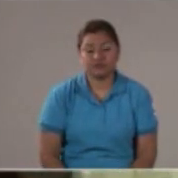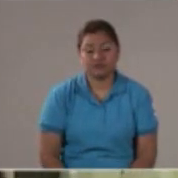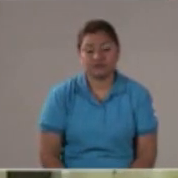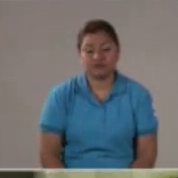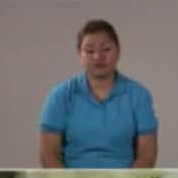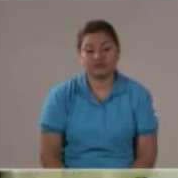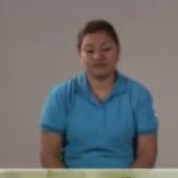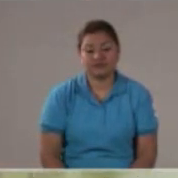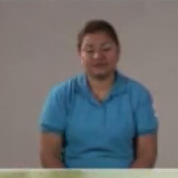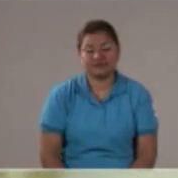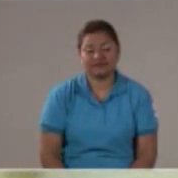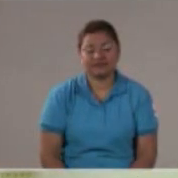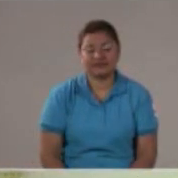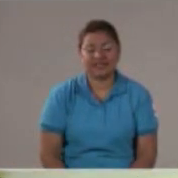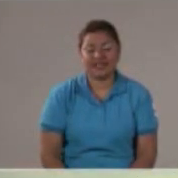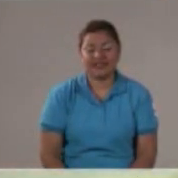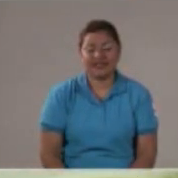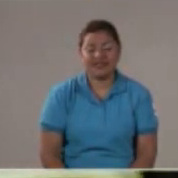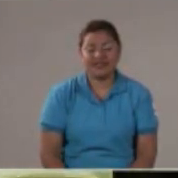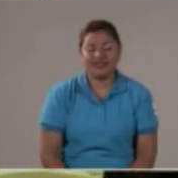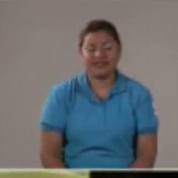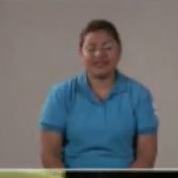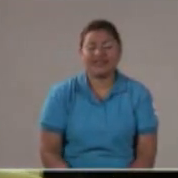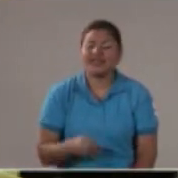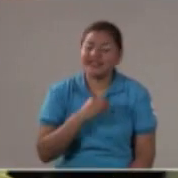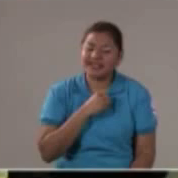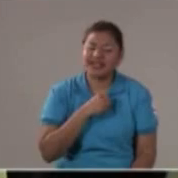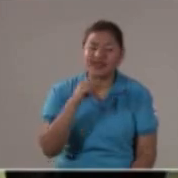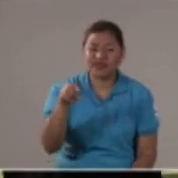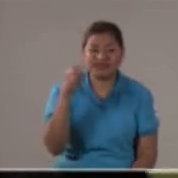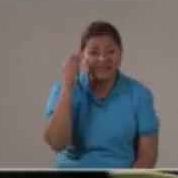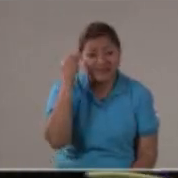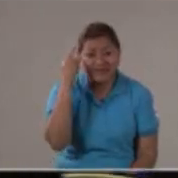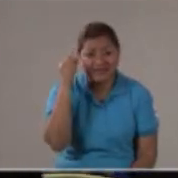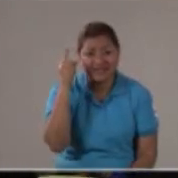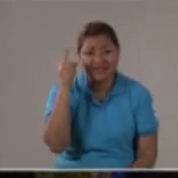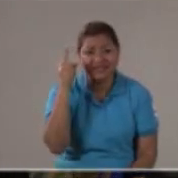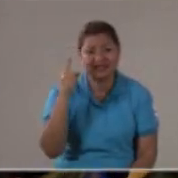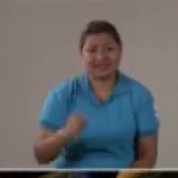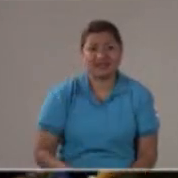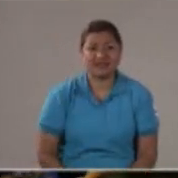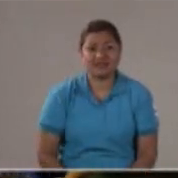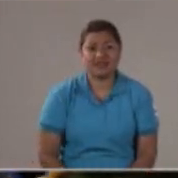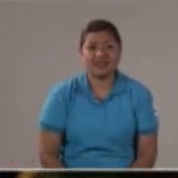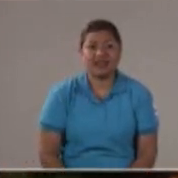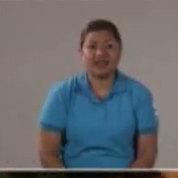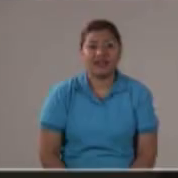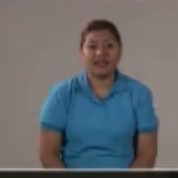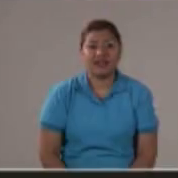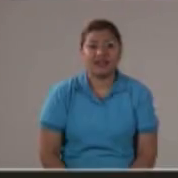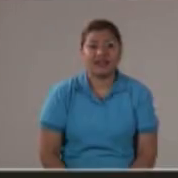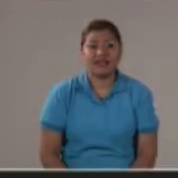No sé si me estoy dando a entender, pero yo no lo voy a mire, no lo voy a soltar.